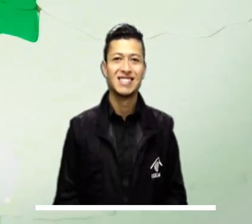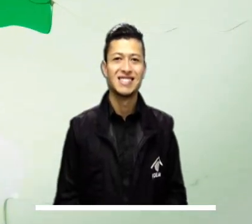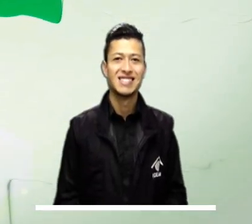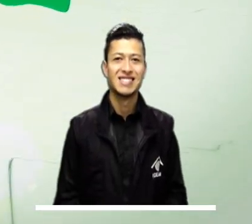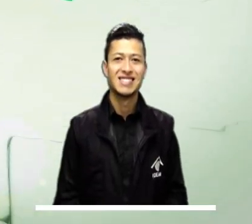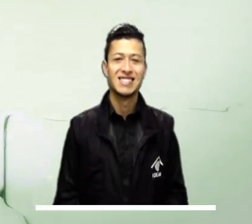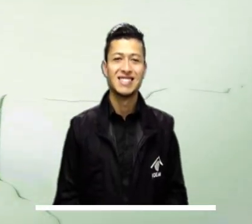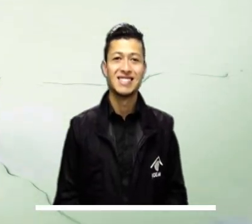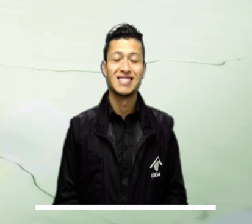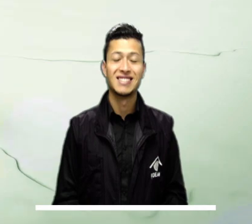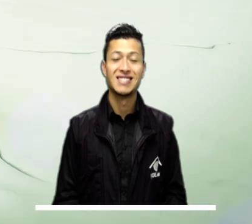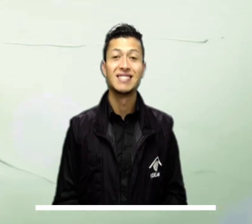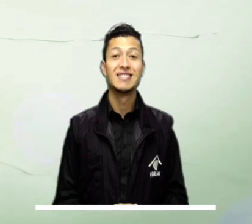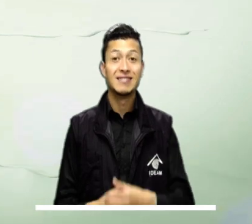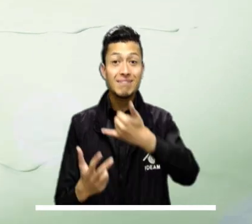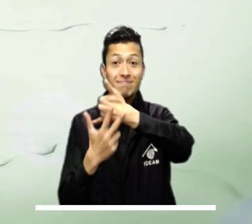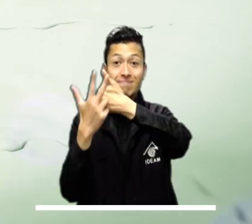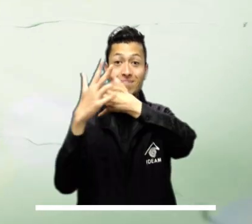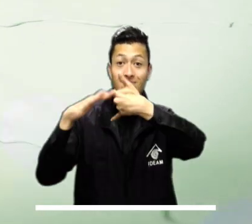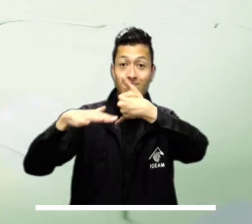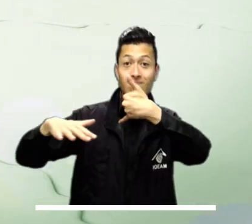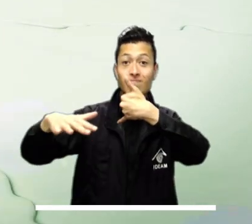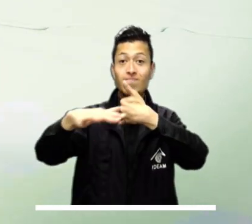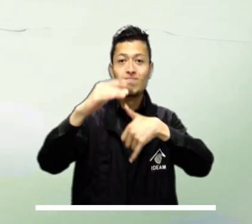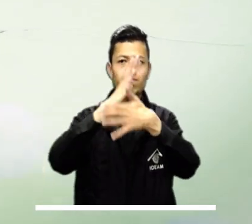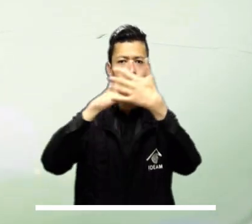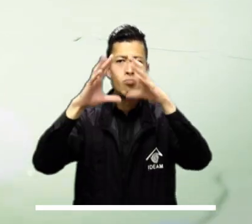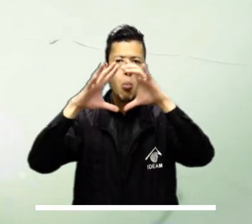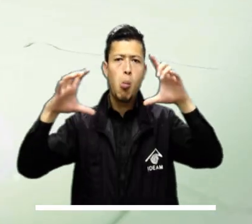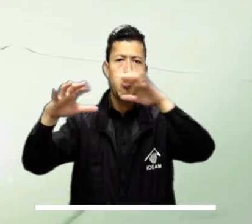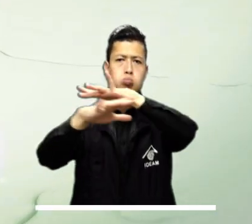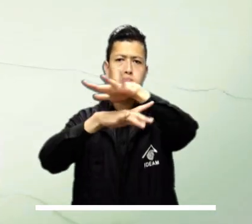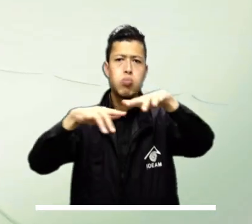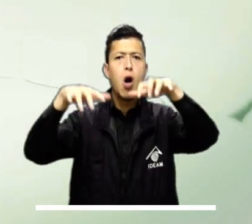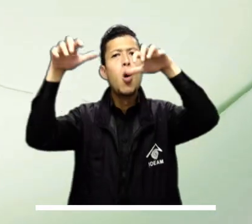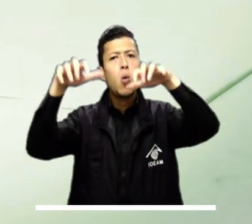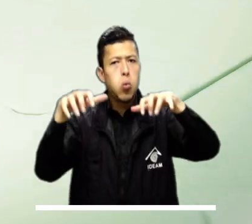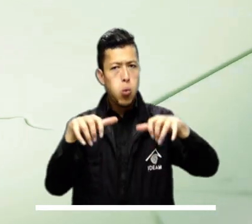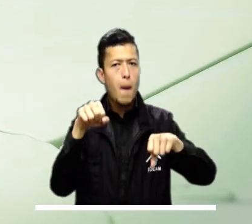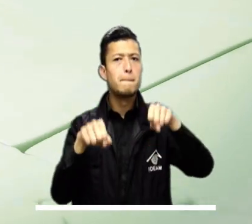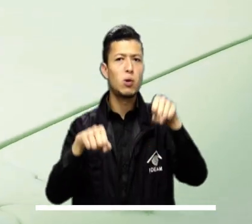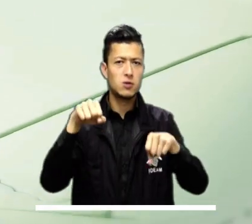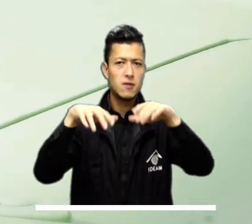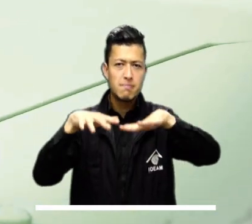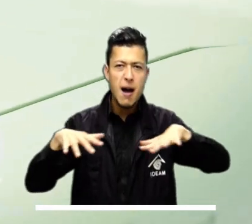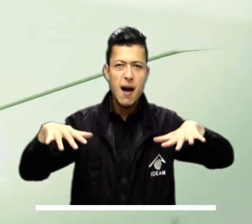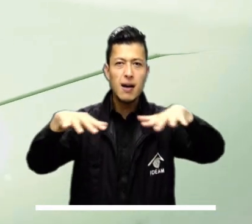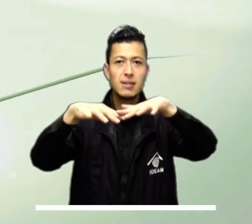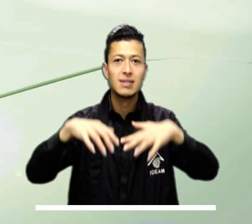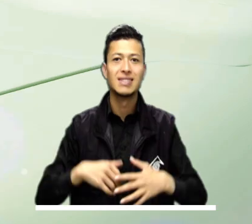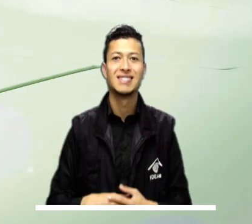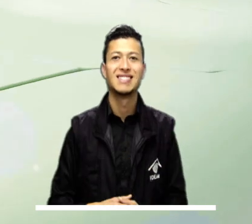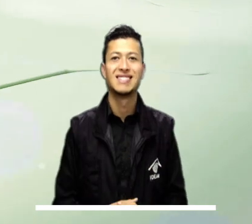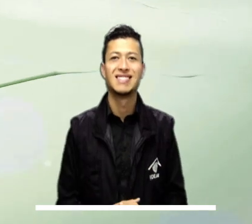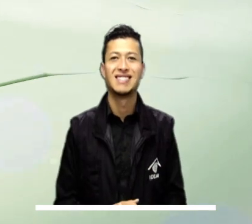Para la zona andina se presenta cielo nublado con probabilidad de lluvia sobre gran parte de la zona.